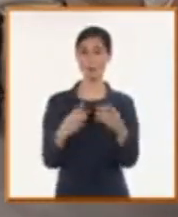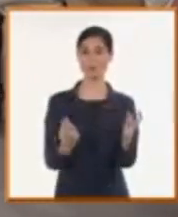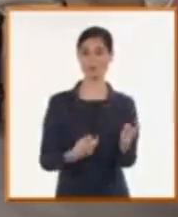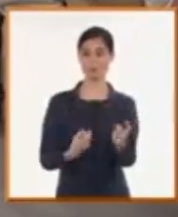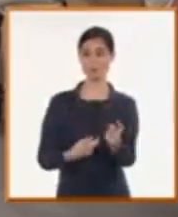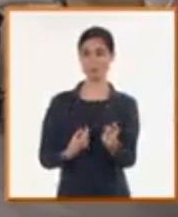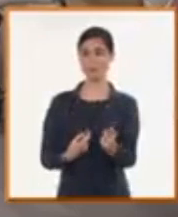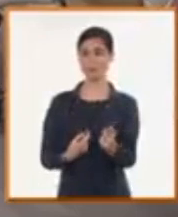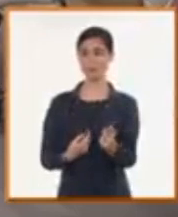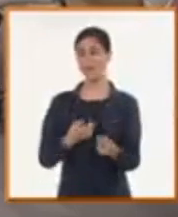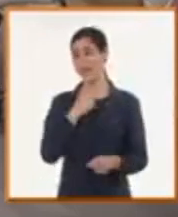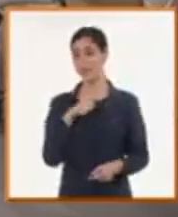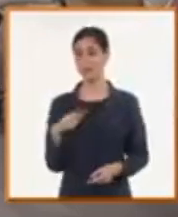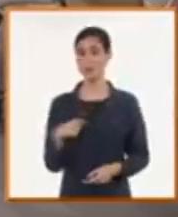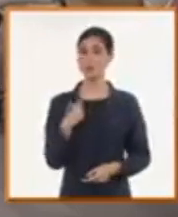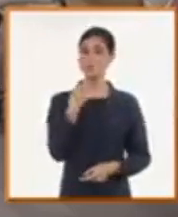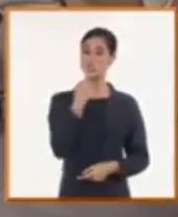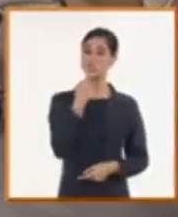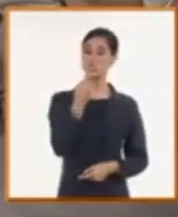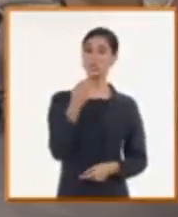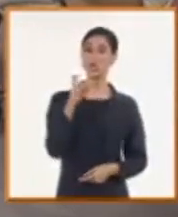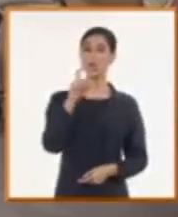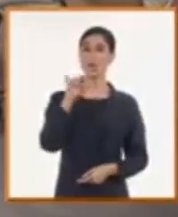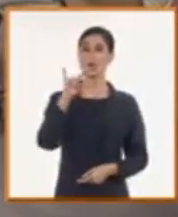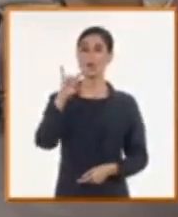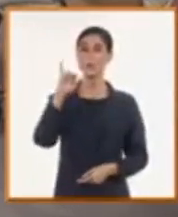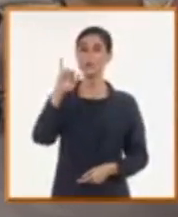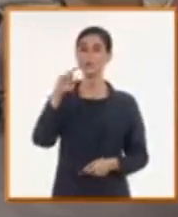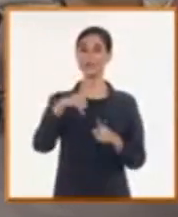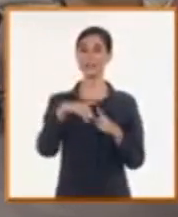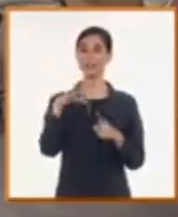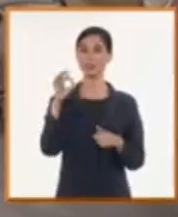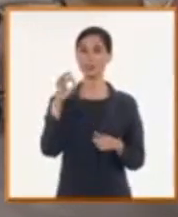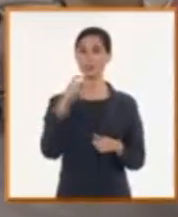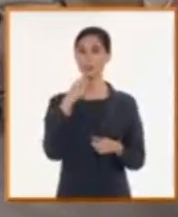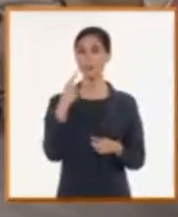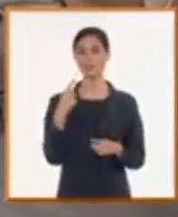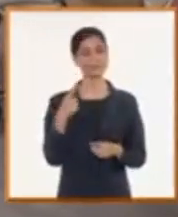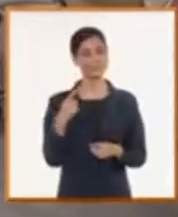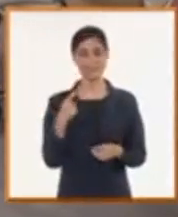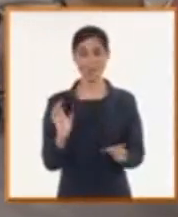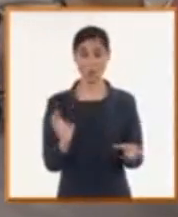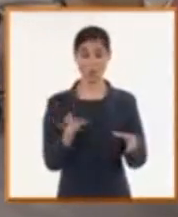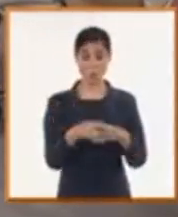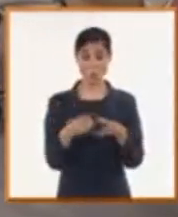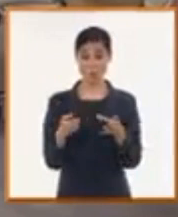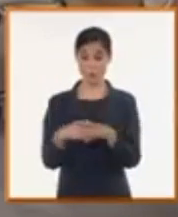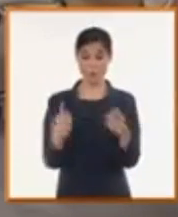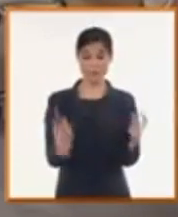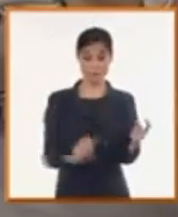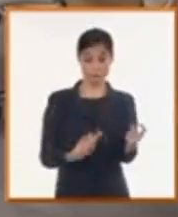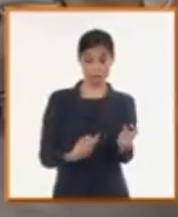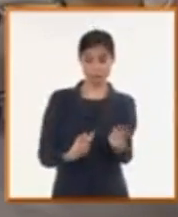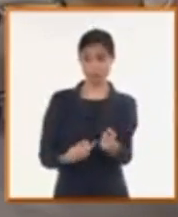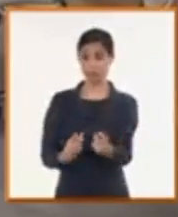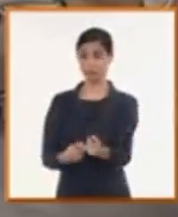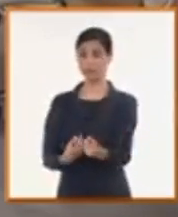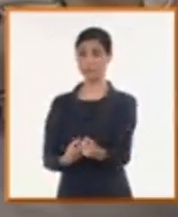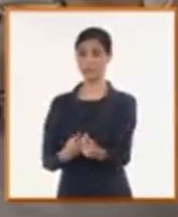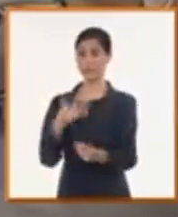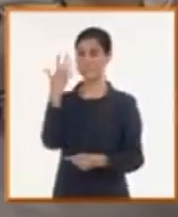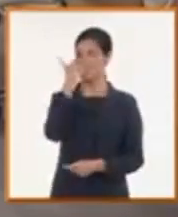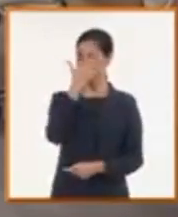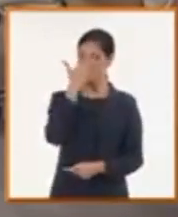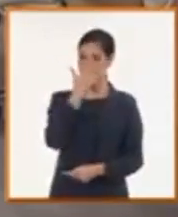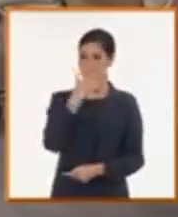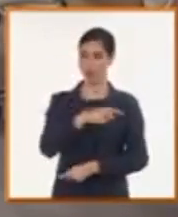cuito. Es un conjunto de batalla y en el que tiene un gran peso y el gran sacrificio lo realizaron los combatientes angolanos.